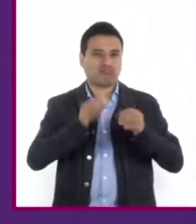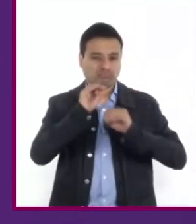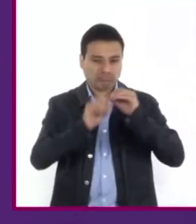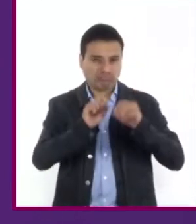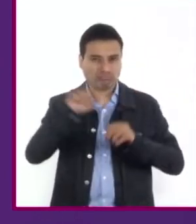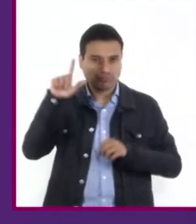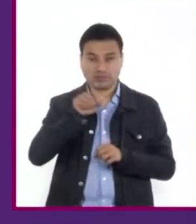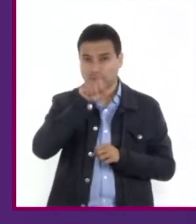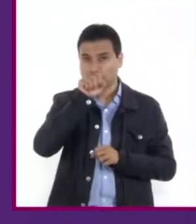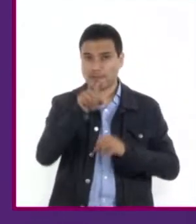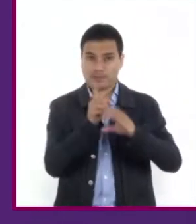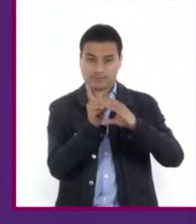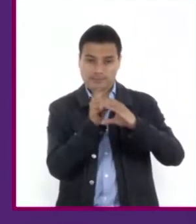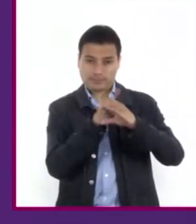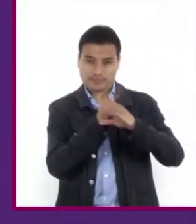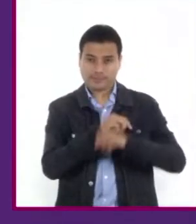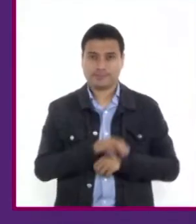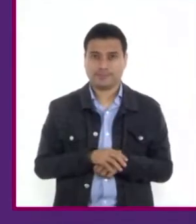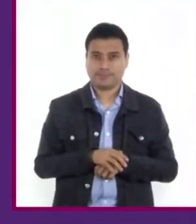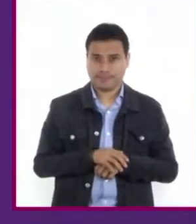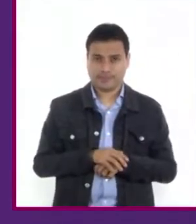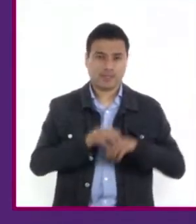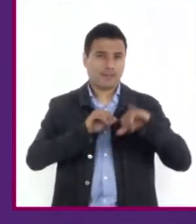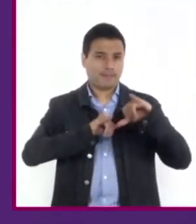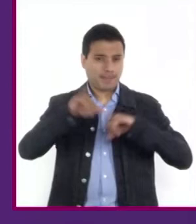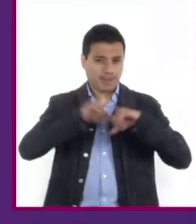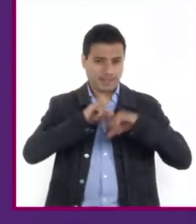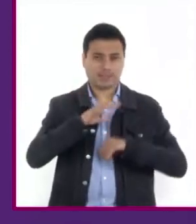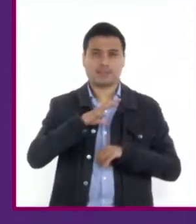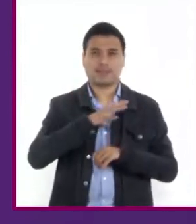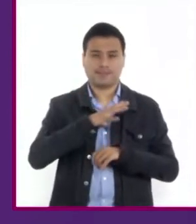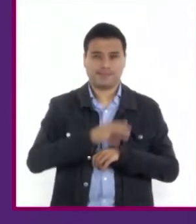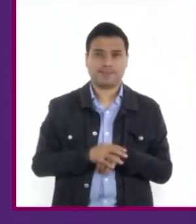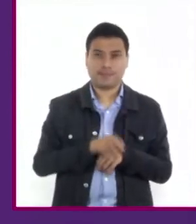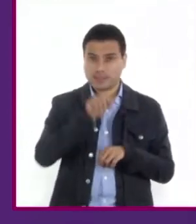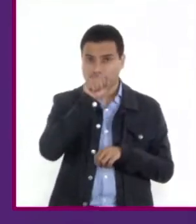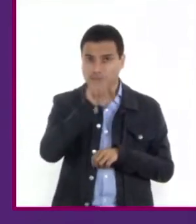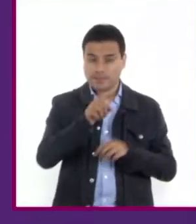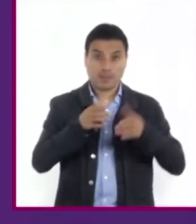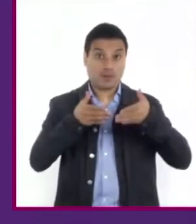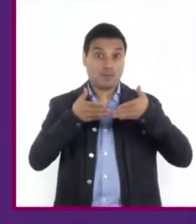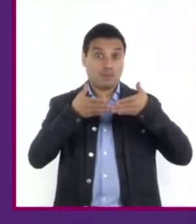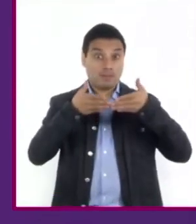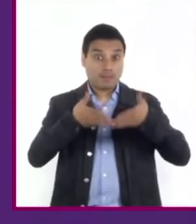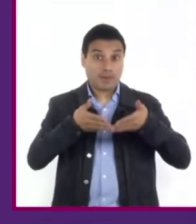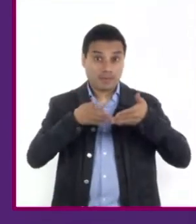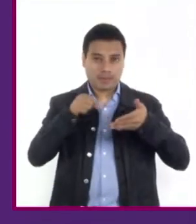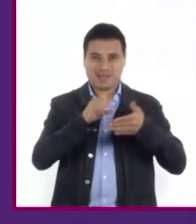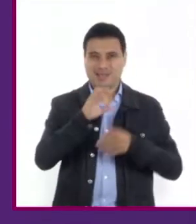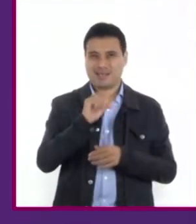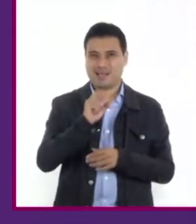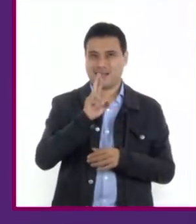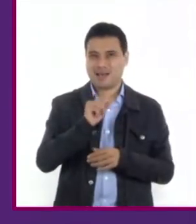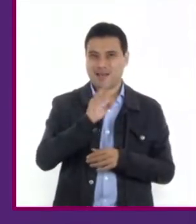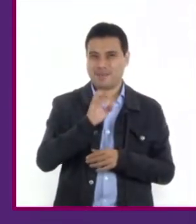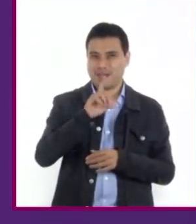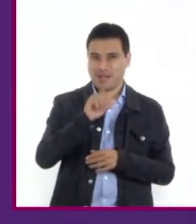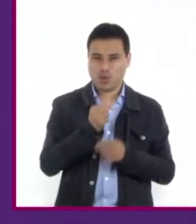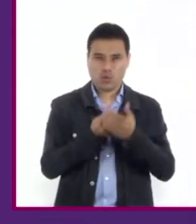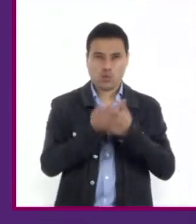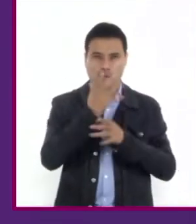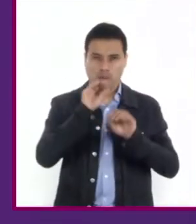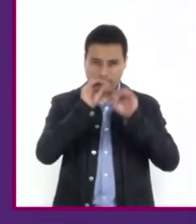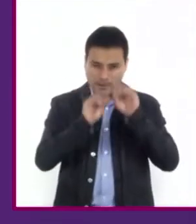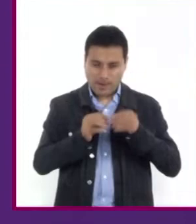brújula, el astrolabio y los mapas, que junto con la carabela, un nuevo tipo de embarcación, mejoraron